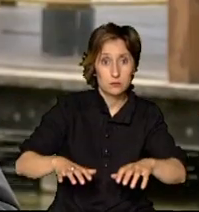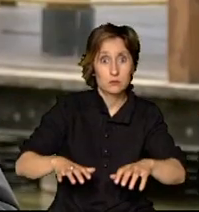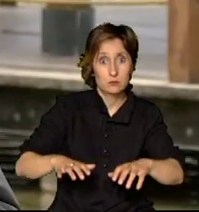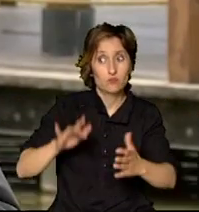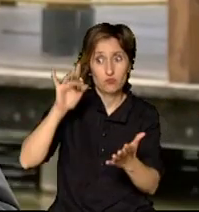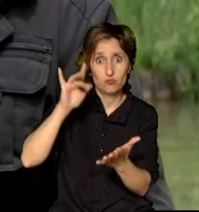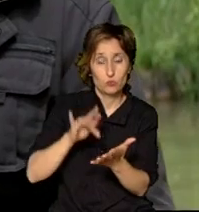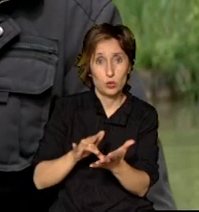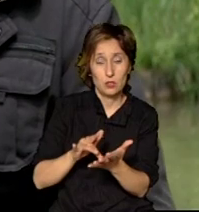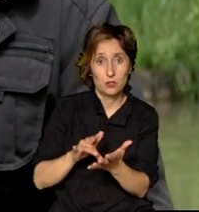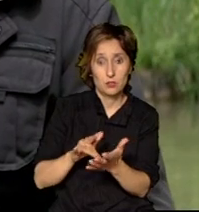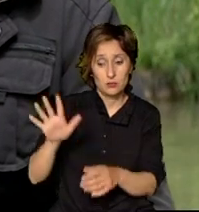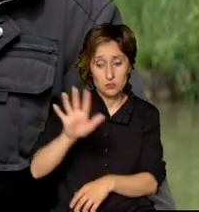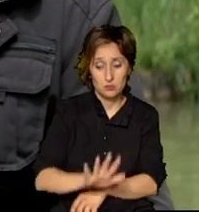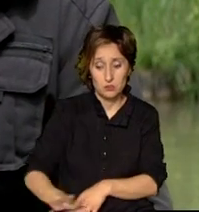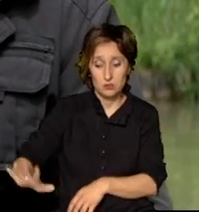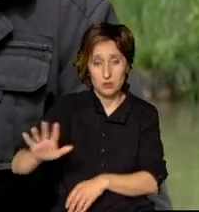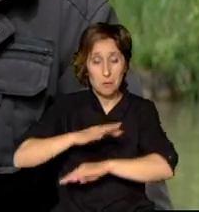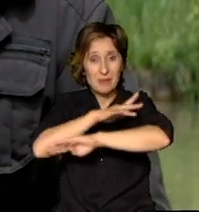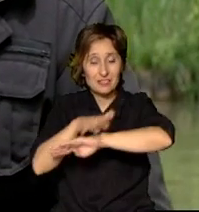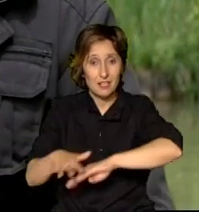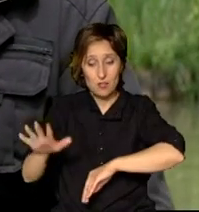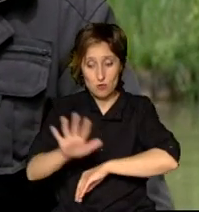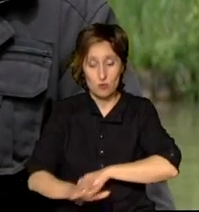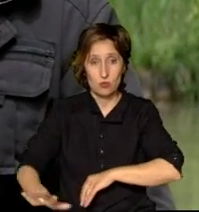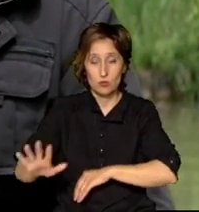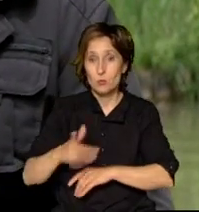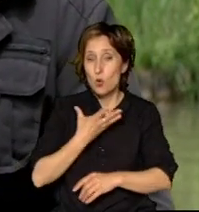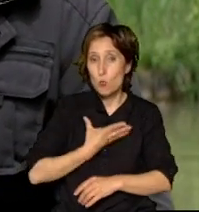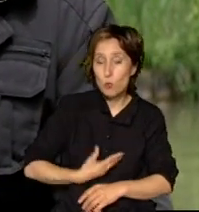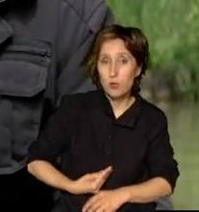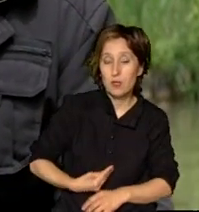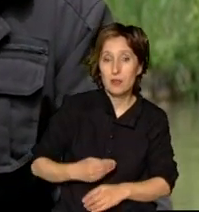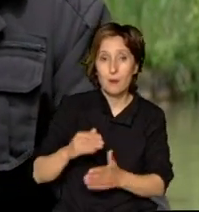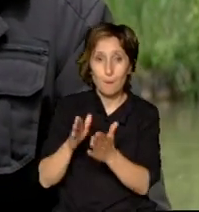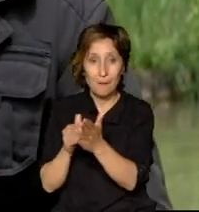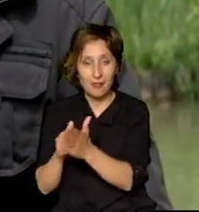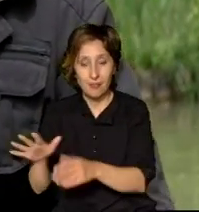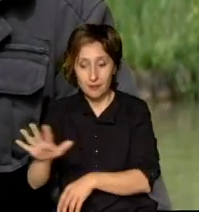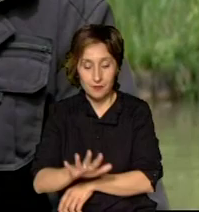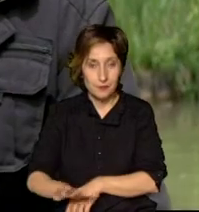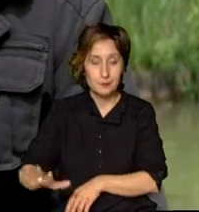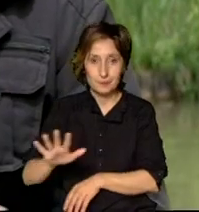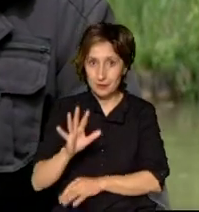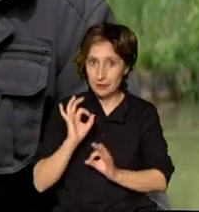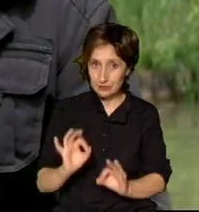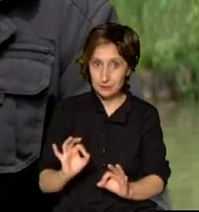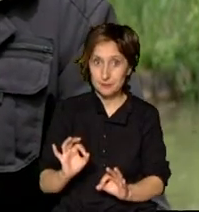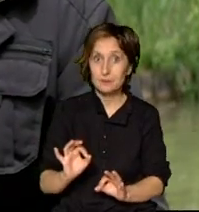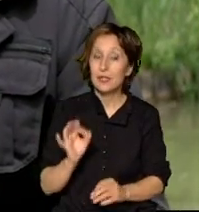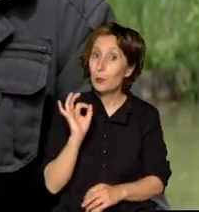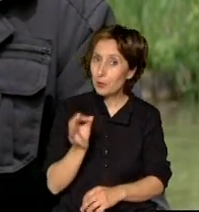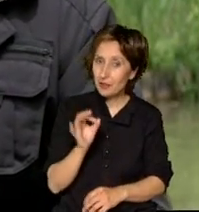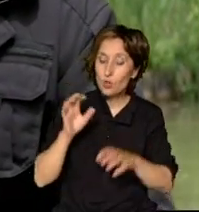dan fundamentalmente en todo el litoral mediterráneo, zonas como Murcia, como la Comunidad Valenciana. Entonces, lógicamente, sí que es verdad,